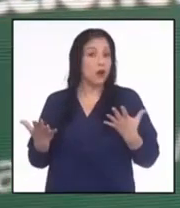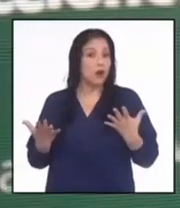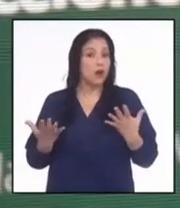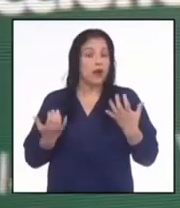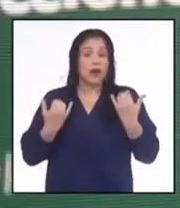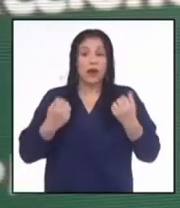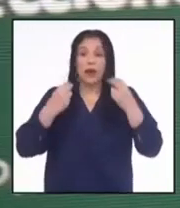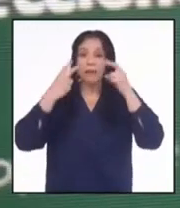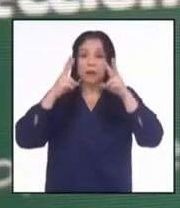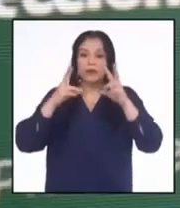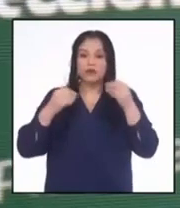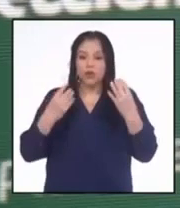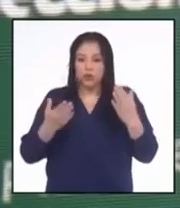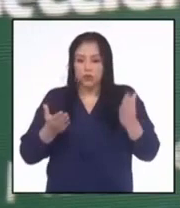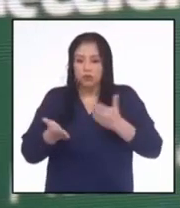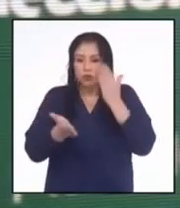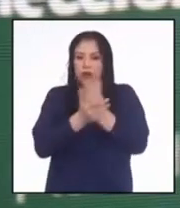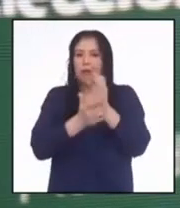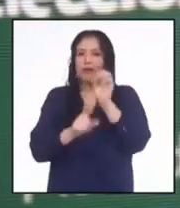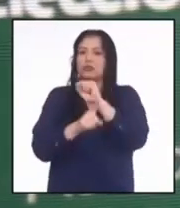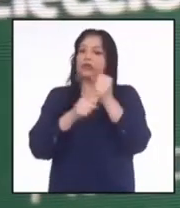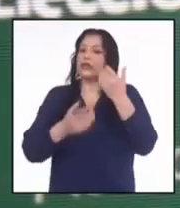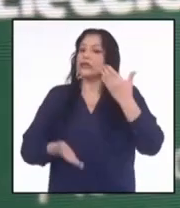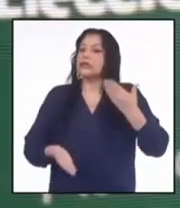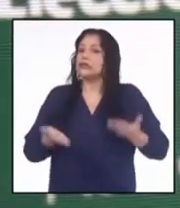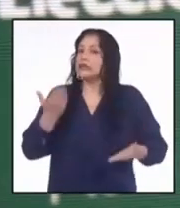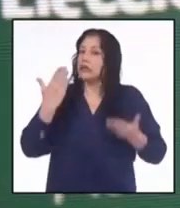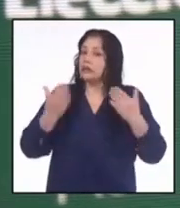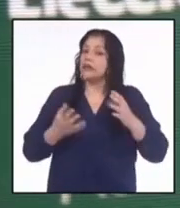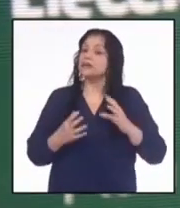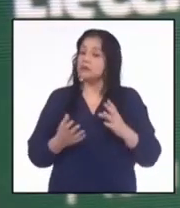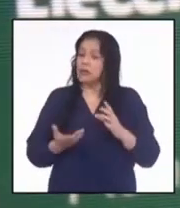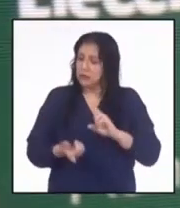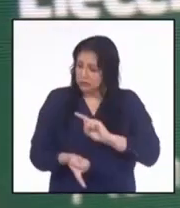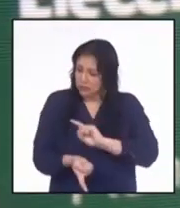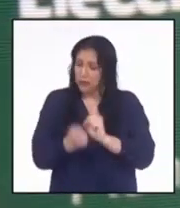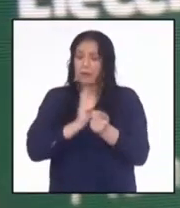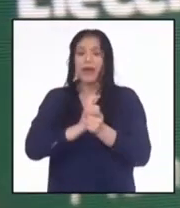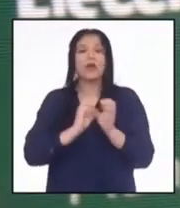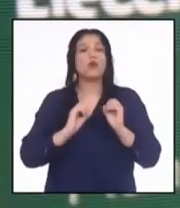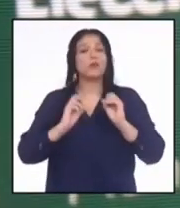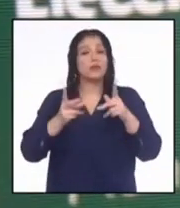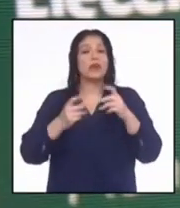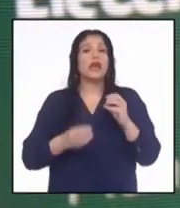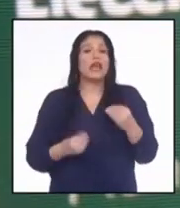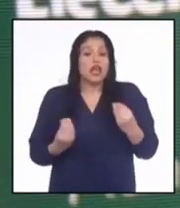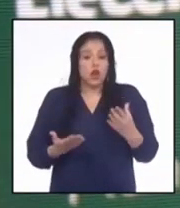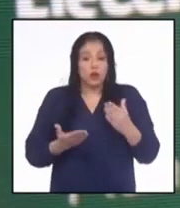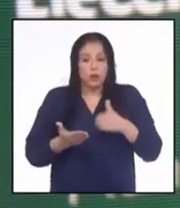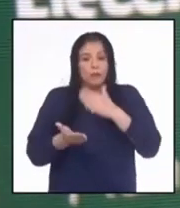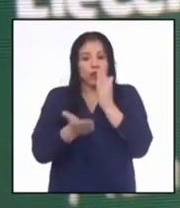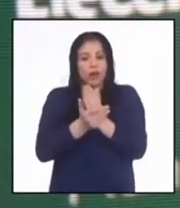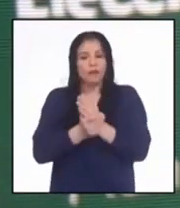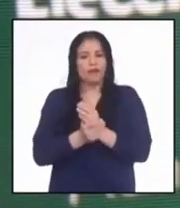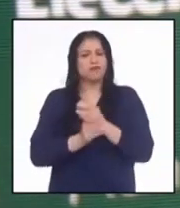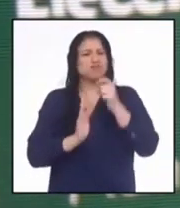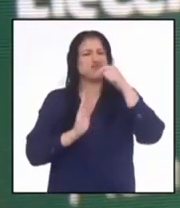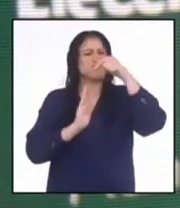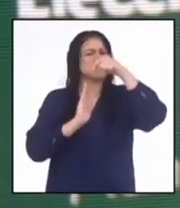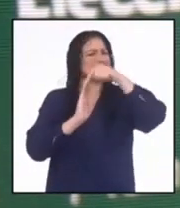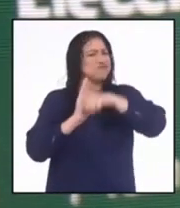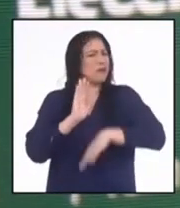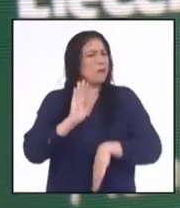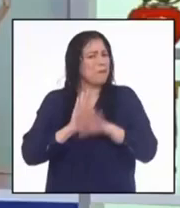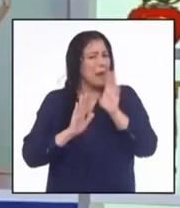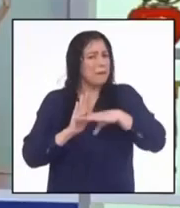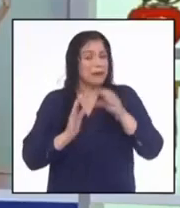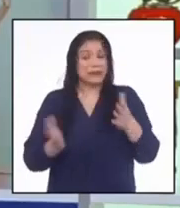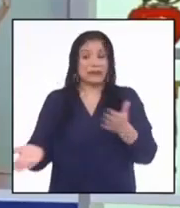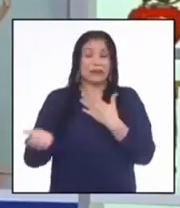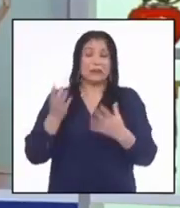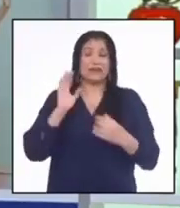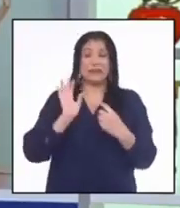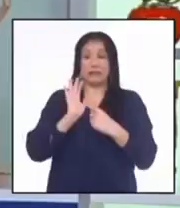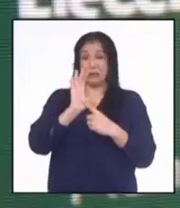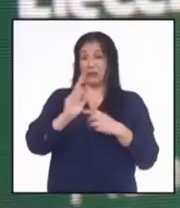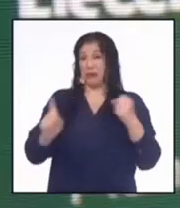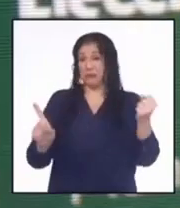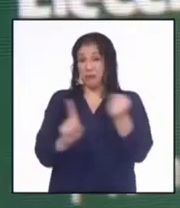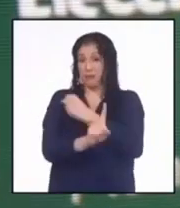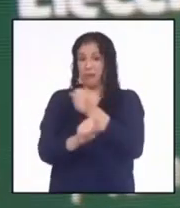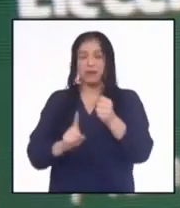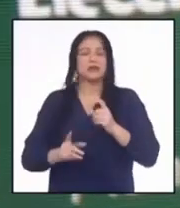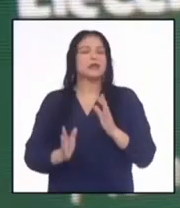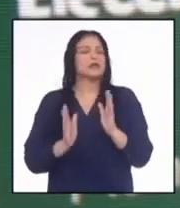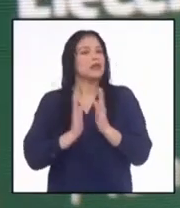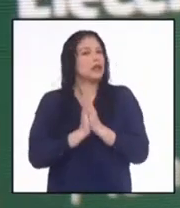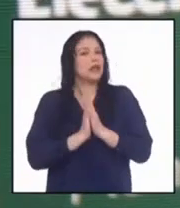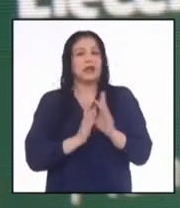Hemos visto cómo un conflicto puede significar una oportunidad y cómo un problema se agudiza y se manifiesta de forma violenta, algo